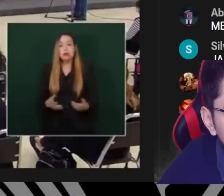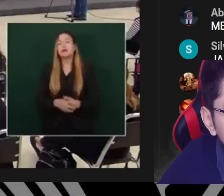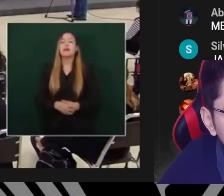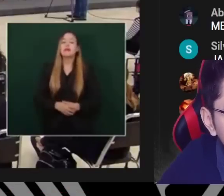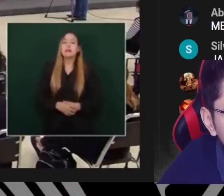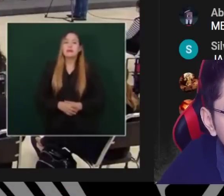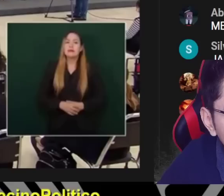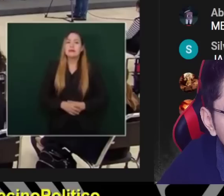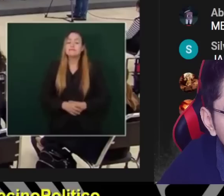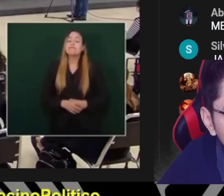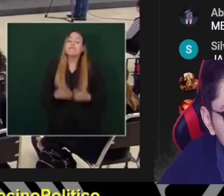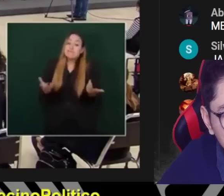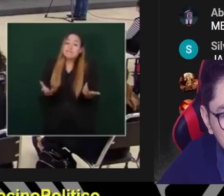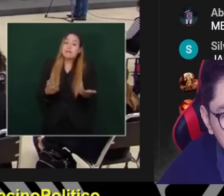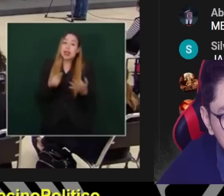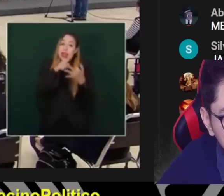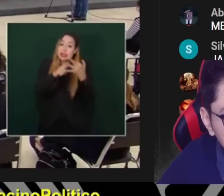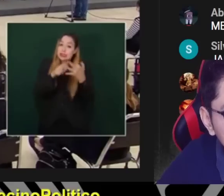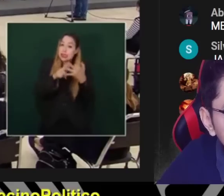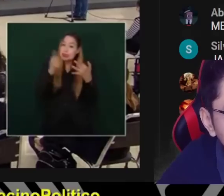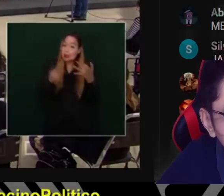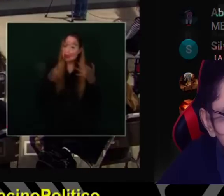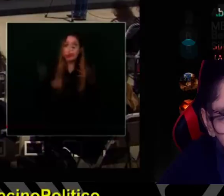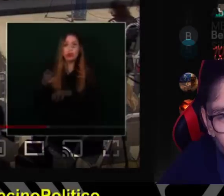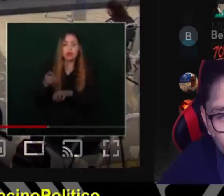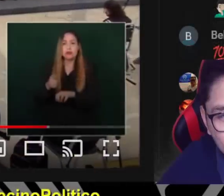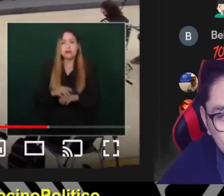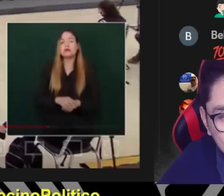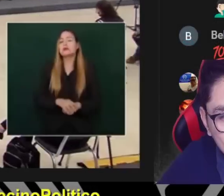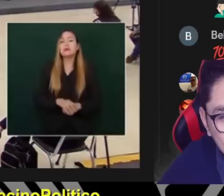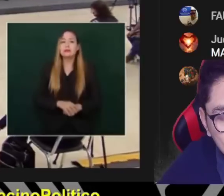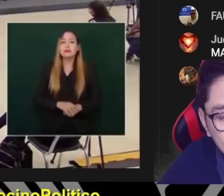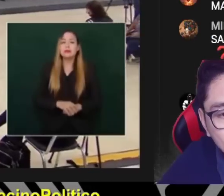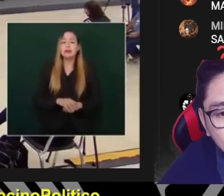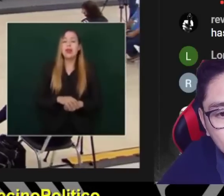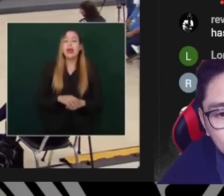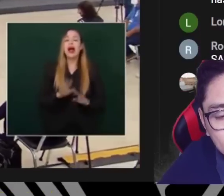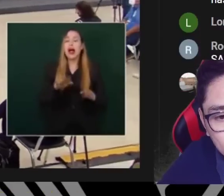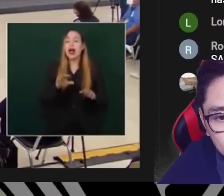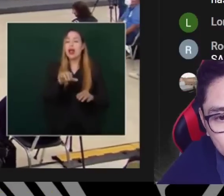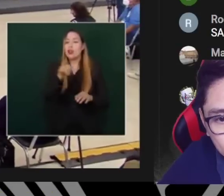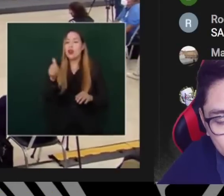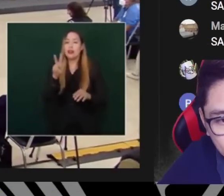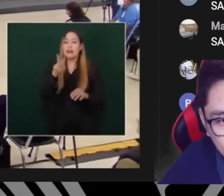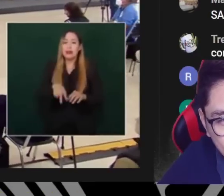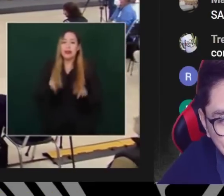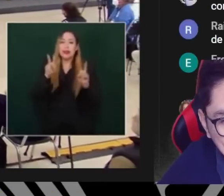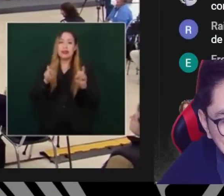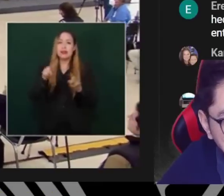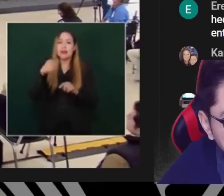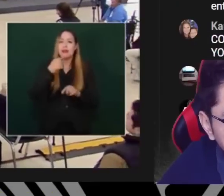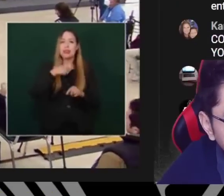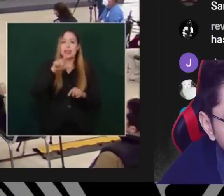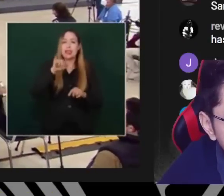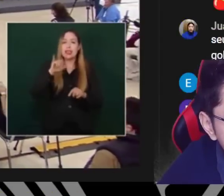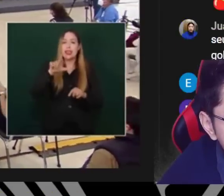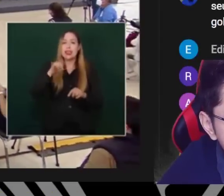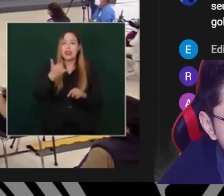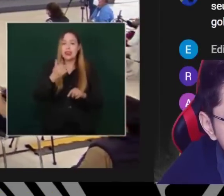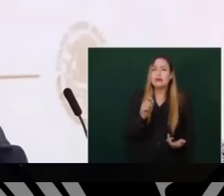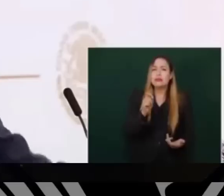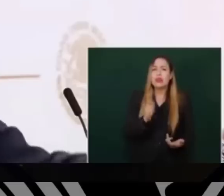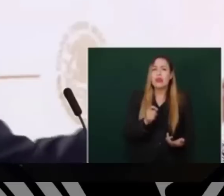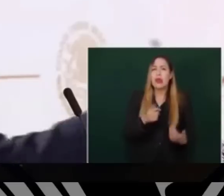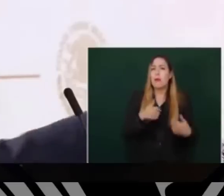Las tres son muy buenas preguntas. Mira, Lili Téllez, lo que dijo usted, ese tipo de violencia, ¿qué se va a hacer con eso? Es lo